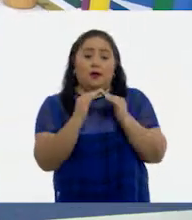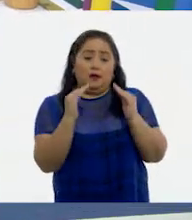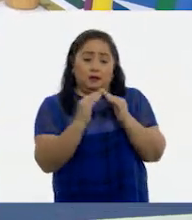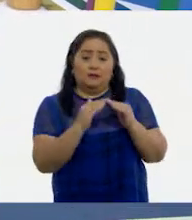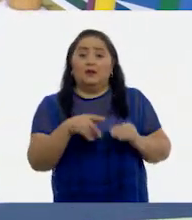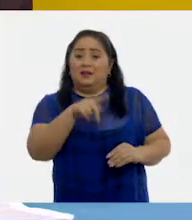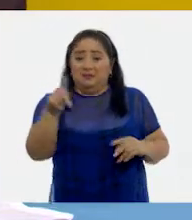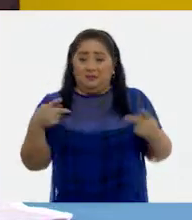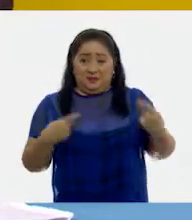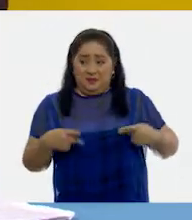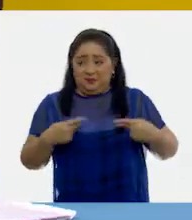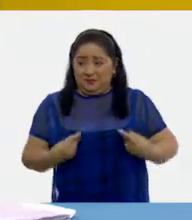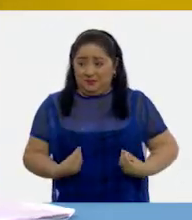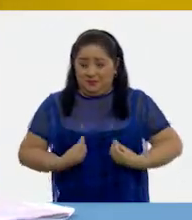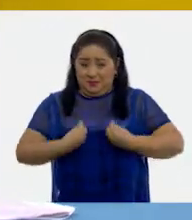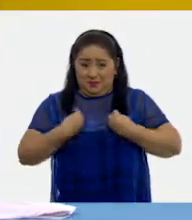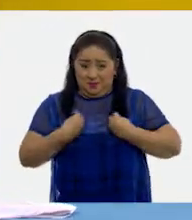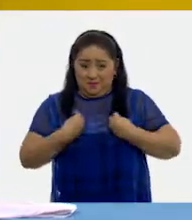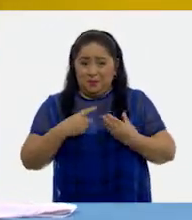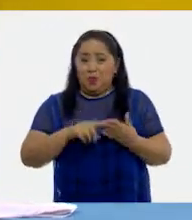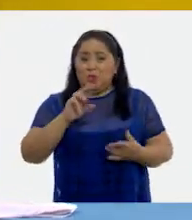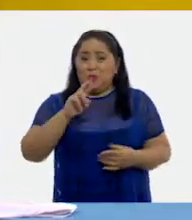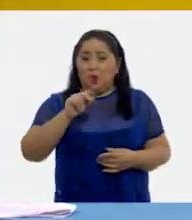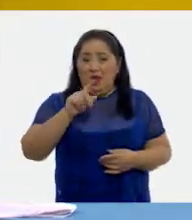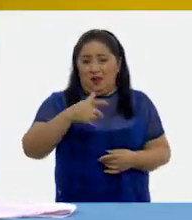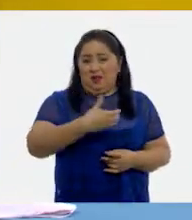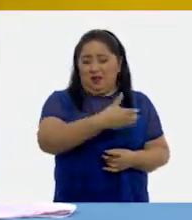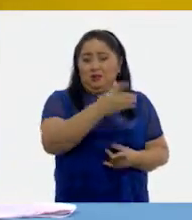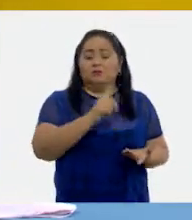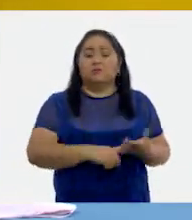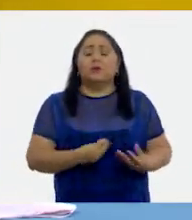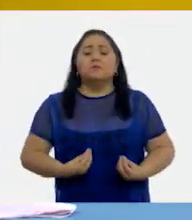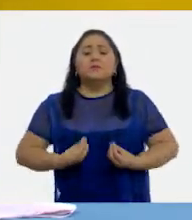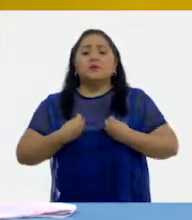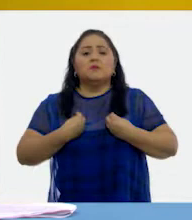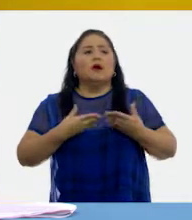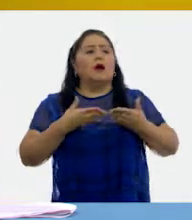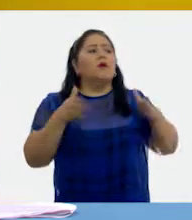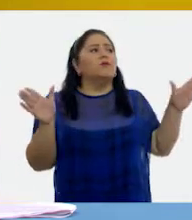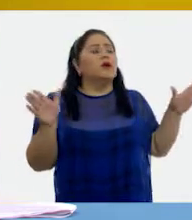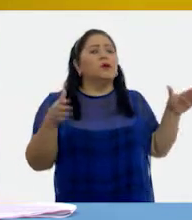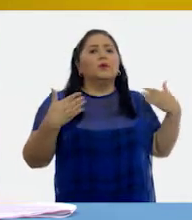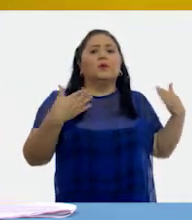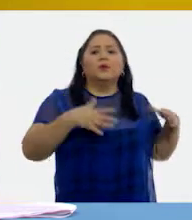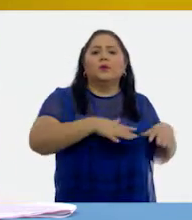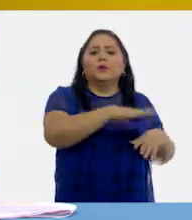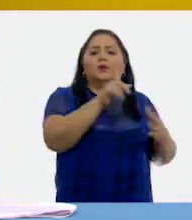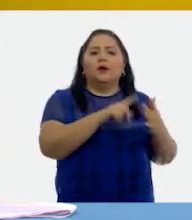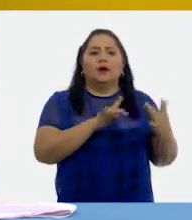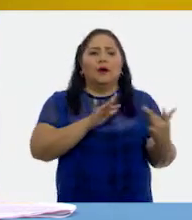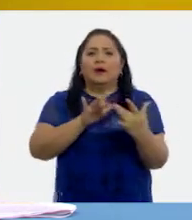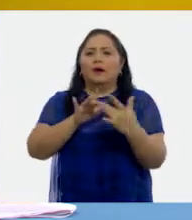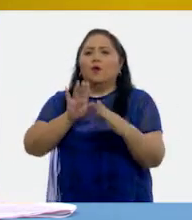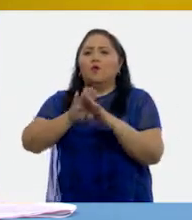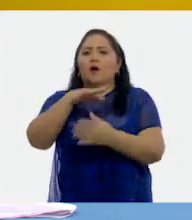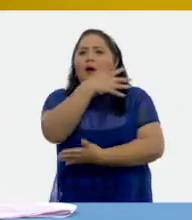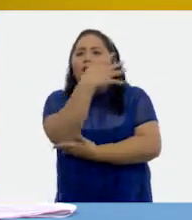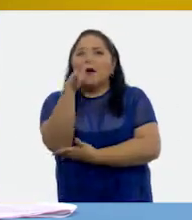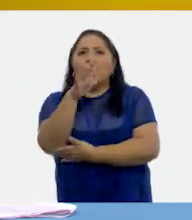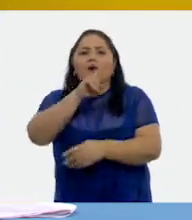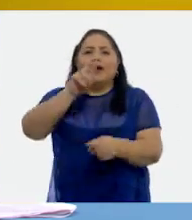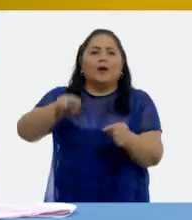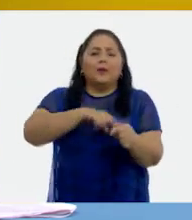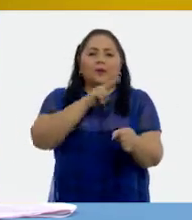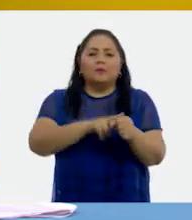las personas que viven en localidades rurales llevan una vida en espacios abiertos, donde el contacto con la naturaleza es